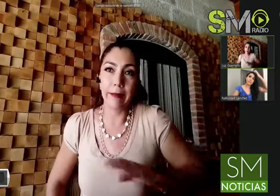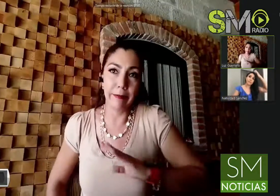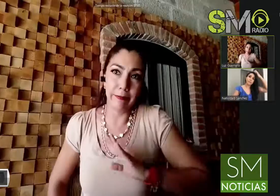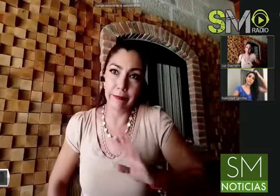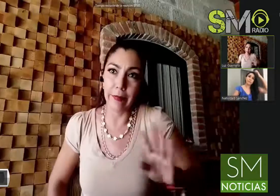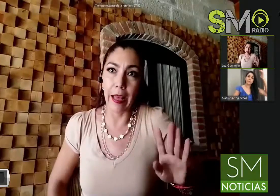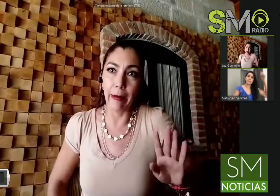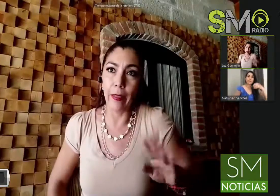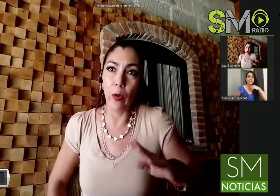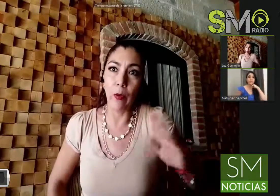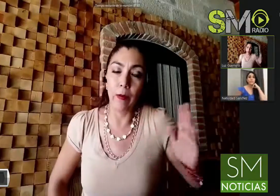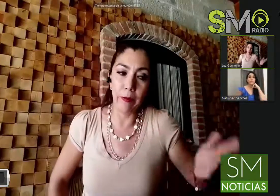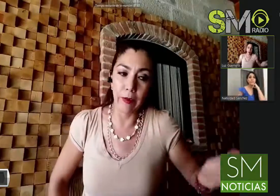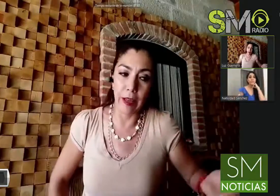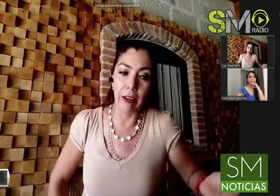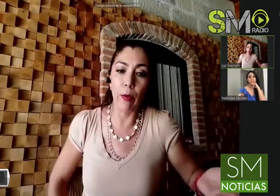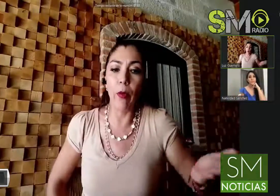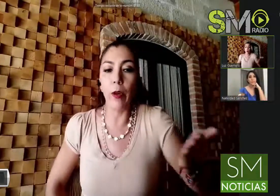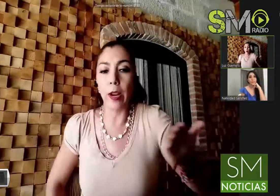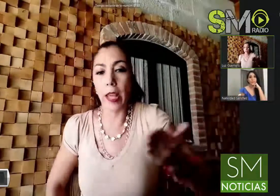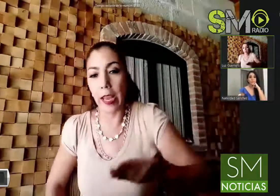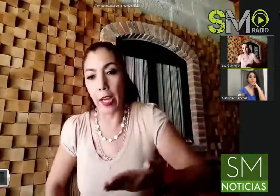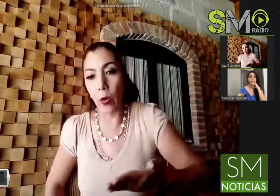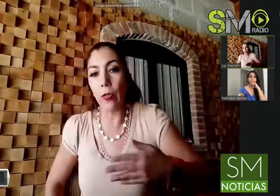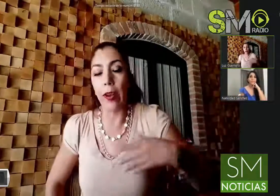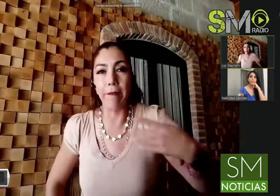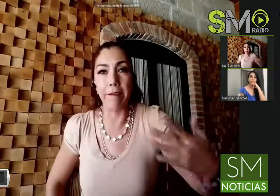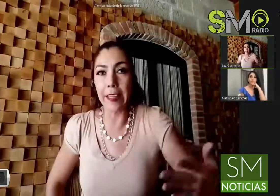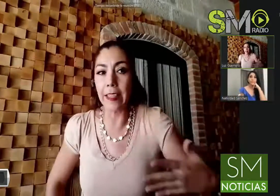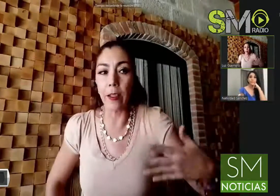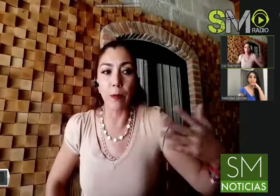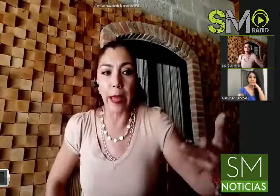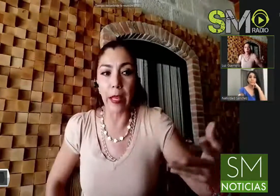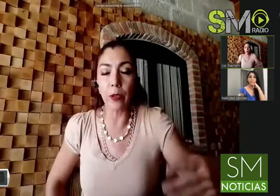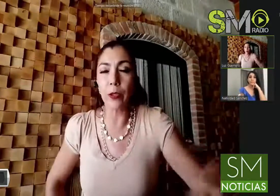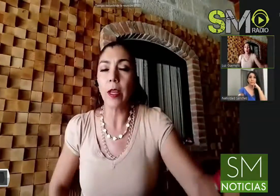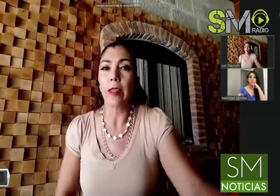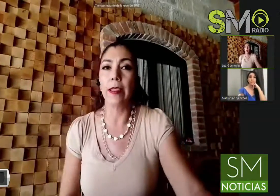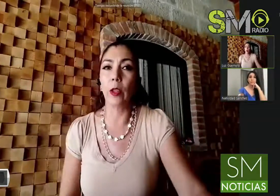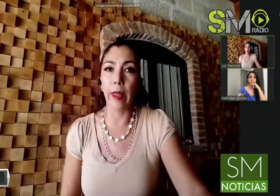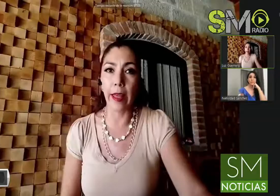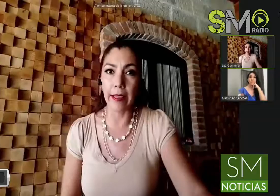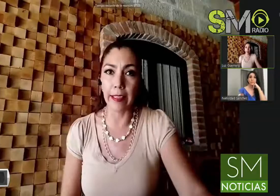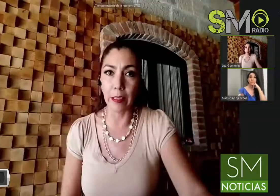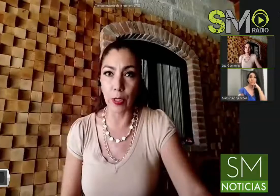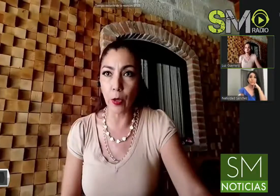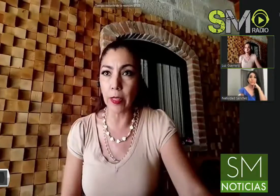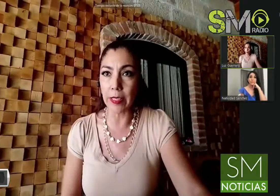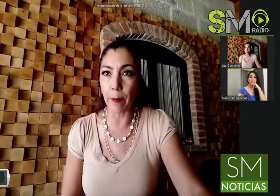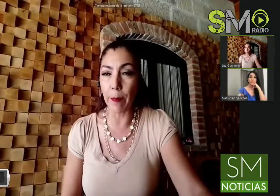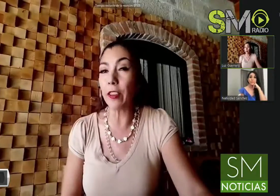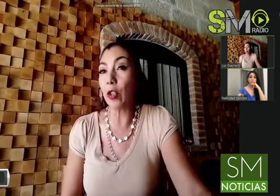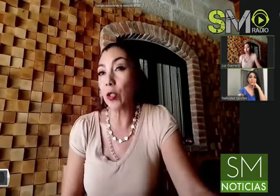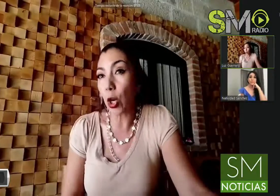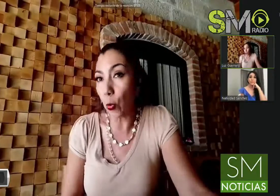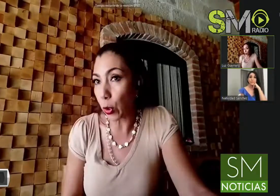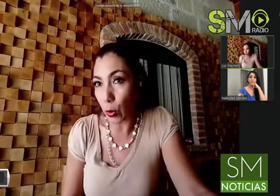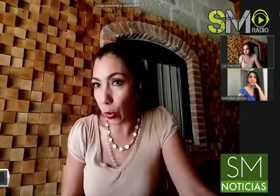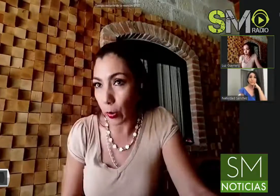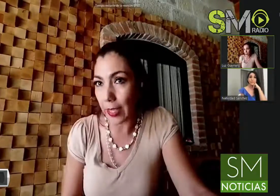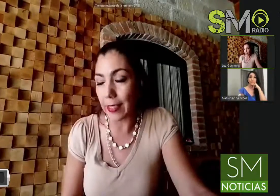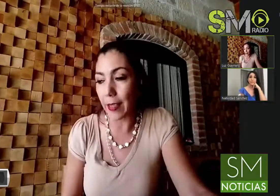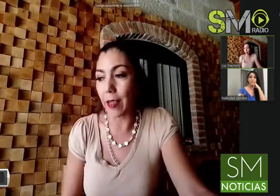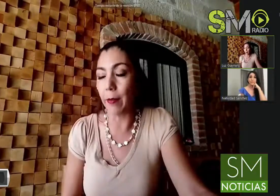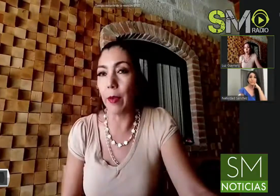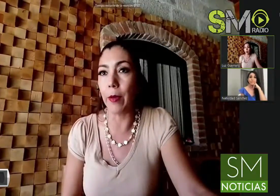estar hablando a favor, en contra, en fin, los peros de toda esta situación, de este plan. No sé cómo tú